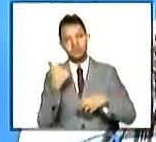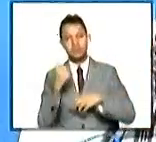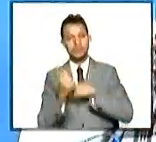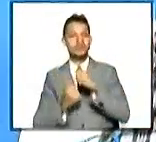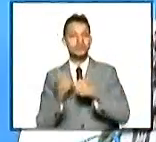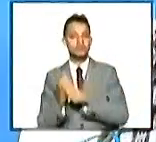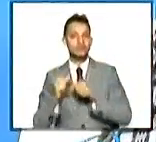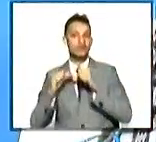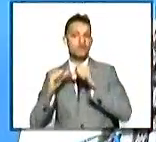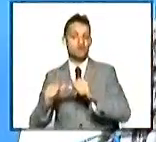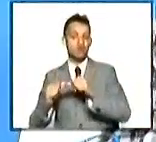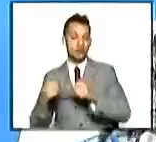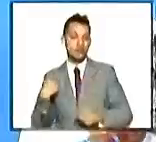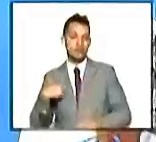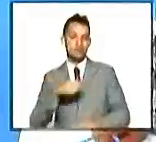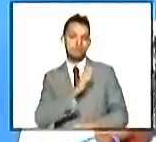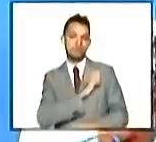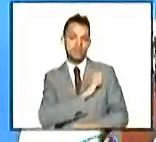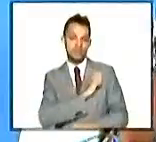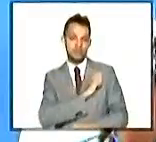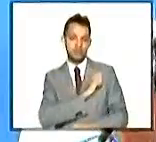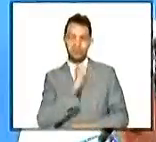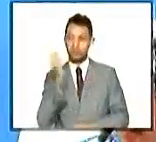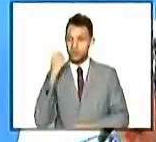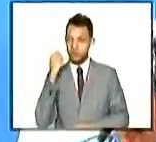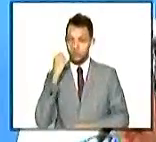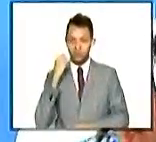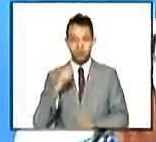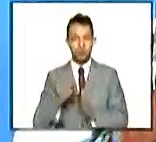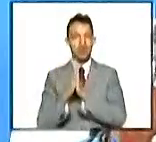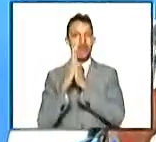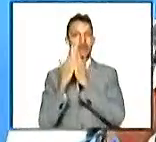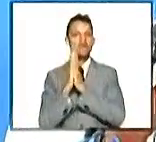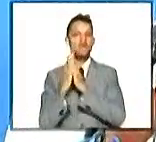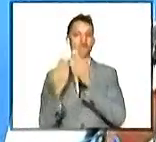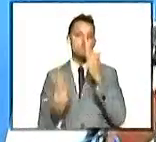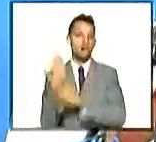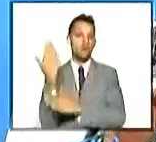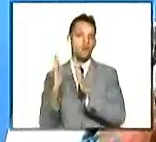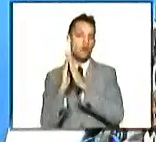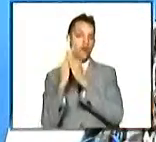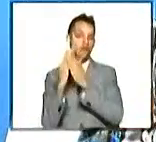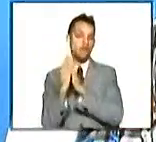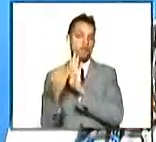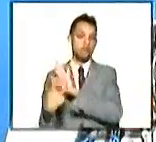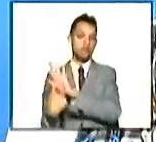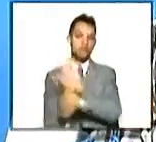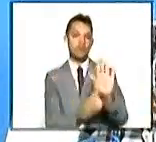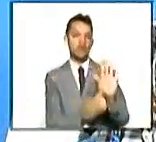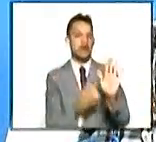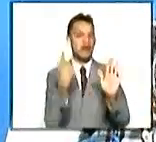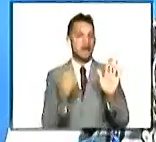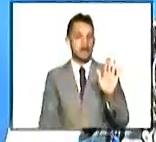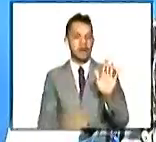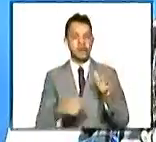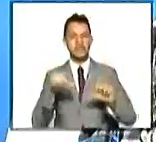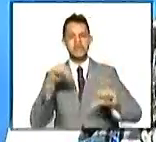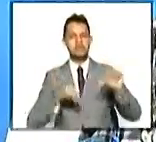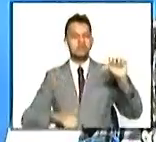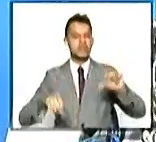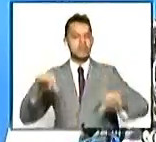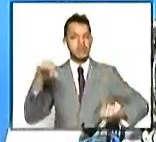en España y acaba de lanzar su quinto libro, que tiene que ver con los químicos